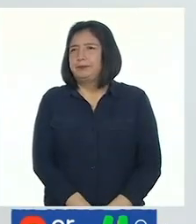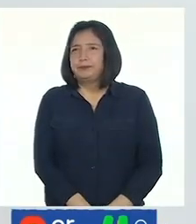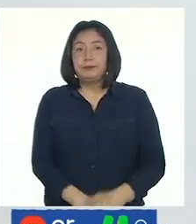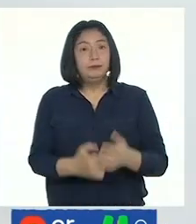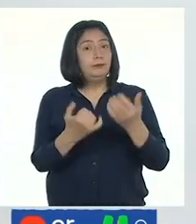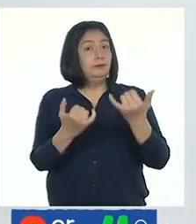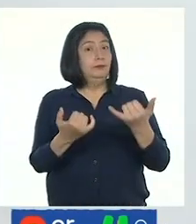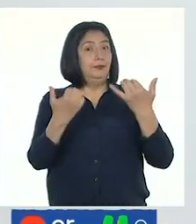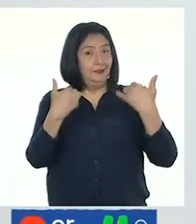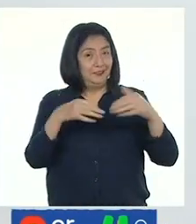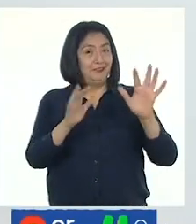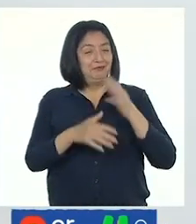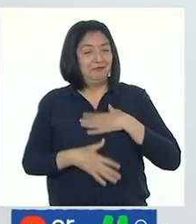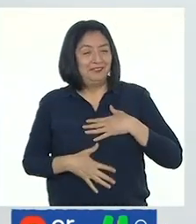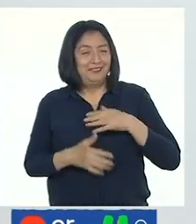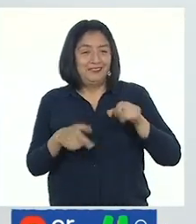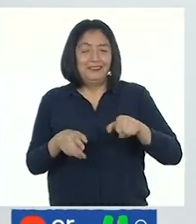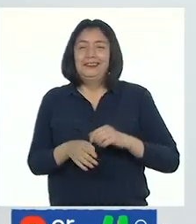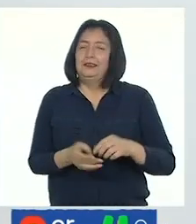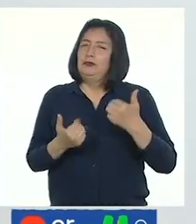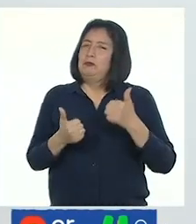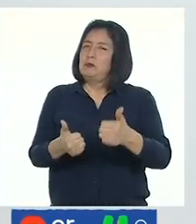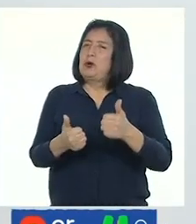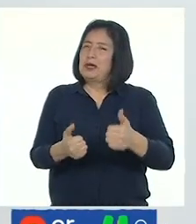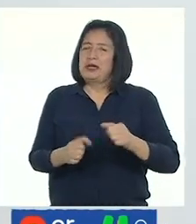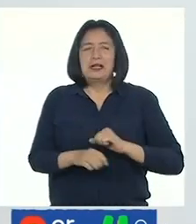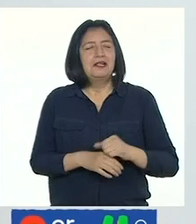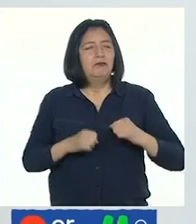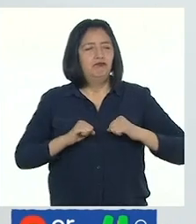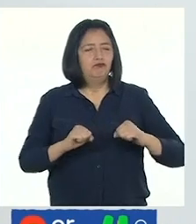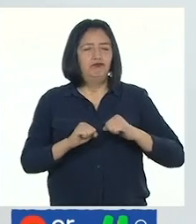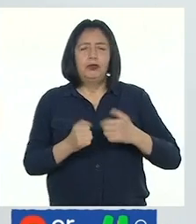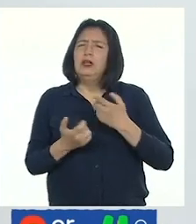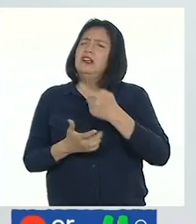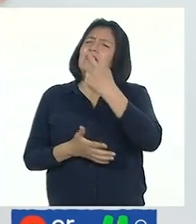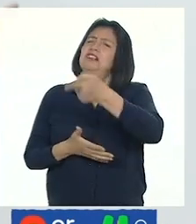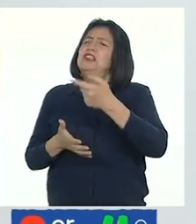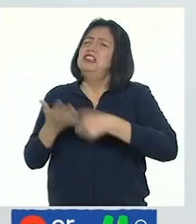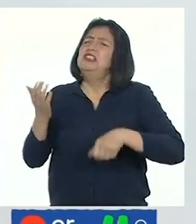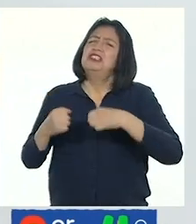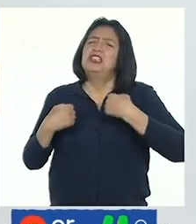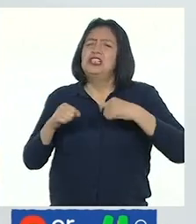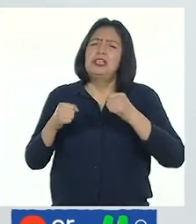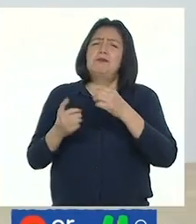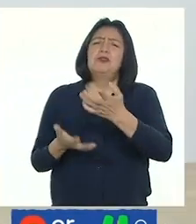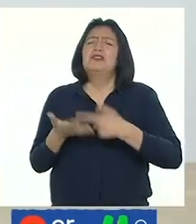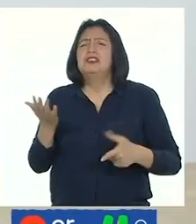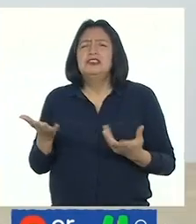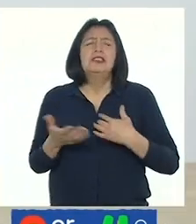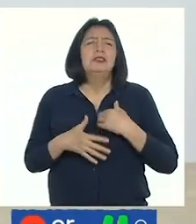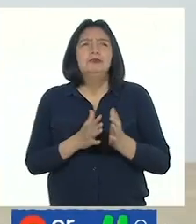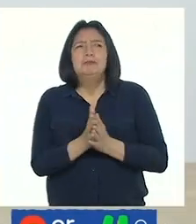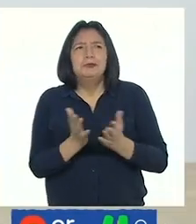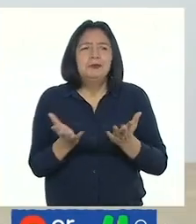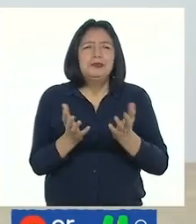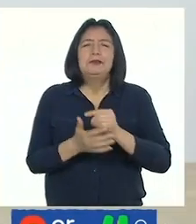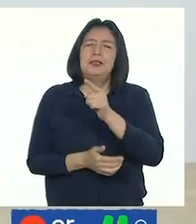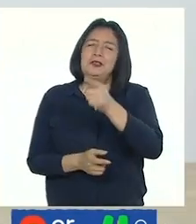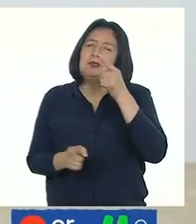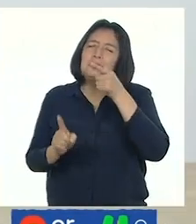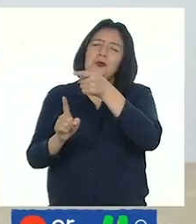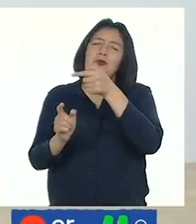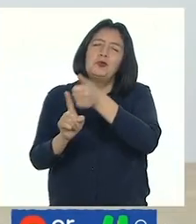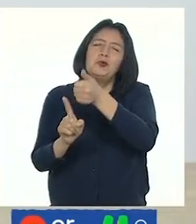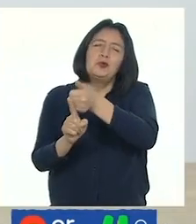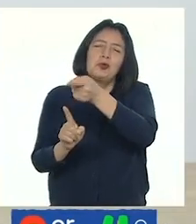Y ahora que nos hemos divertido con este genial ejercicio, ¿qué deporte te motiva a moverte? Y los reto a crear sus